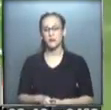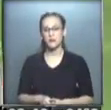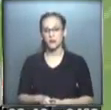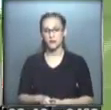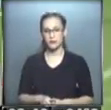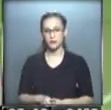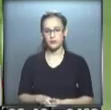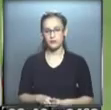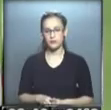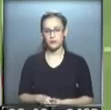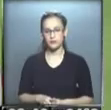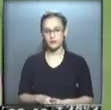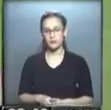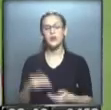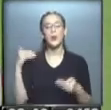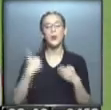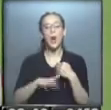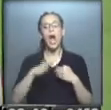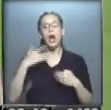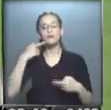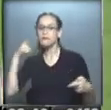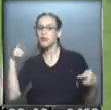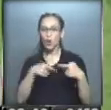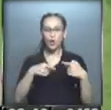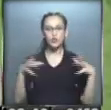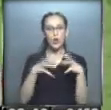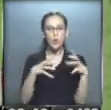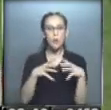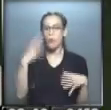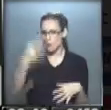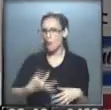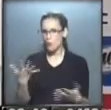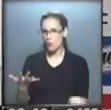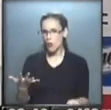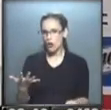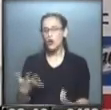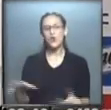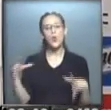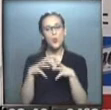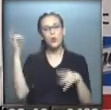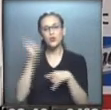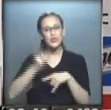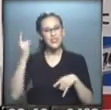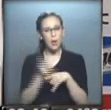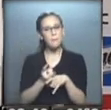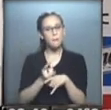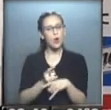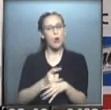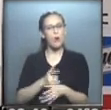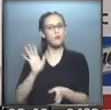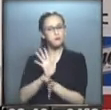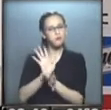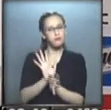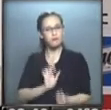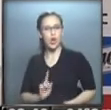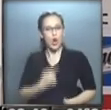fútbol, y que vamos a enfrentar a un equipo que viene levantado en alza y que es un equipo que siempre ha demostrado mucho orgullo y mucha